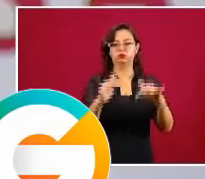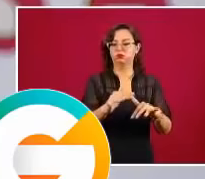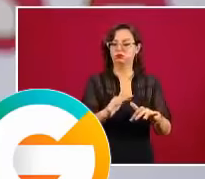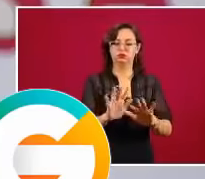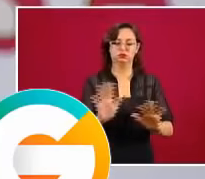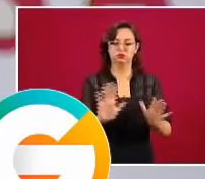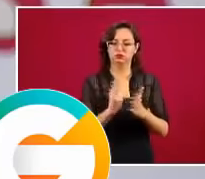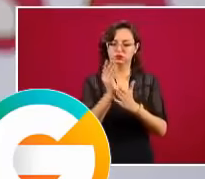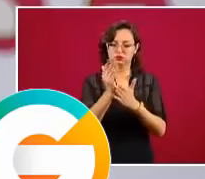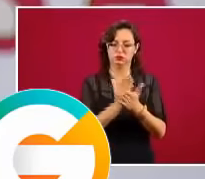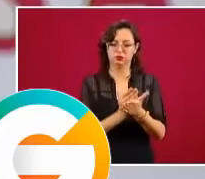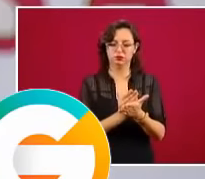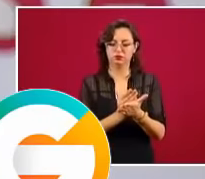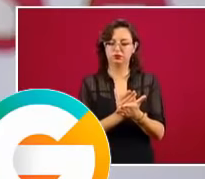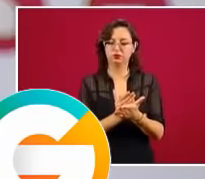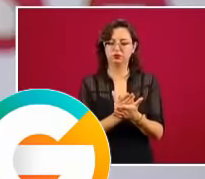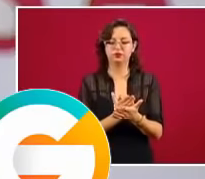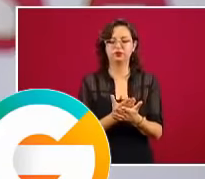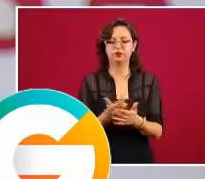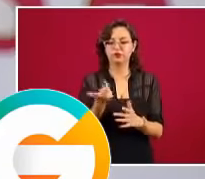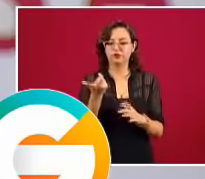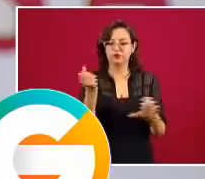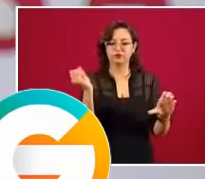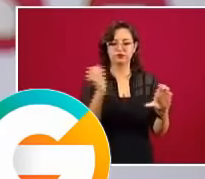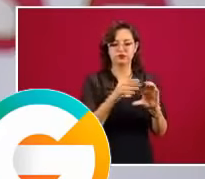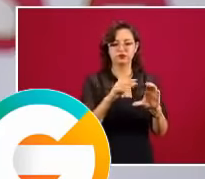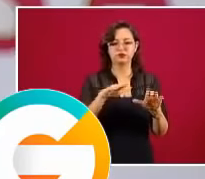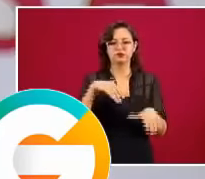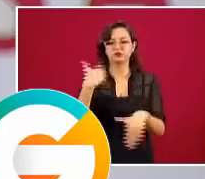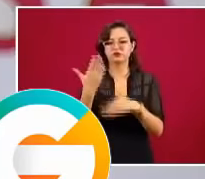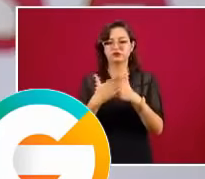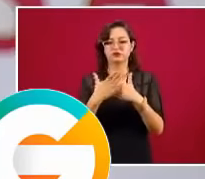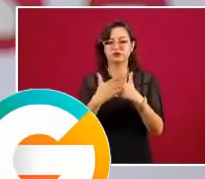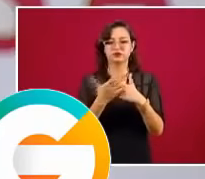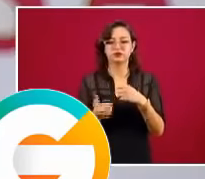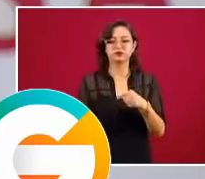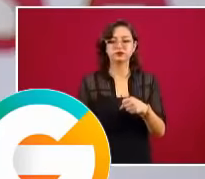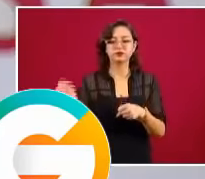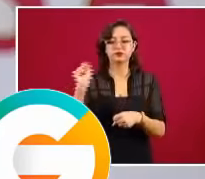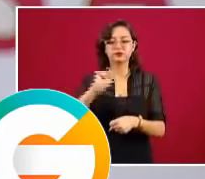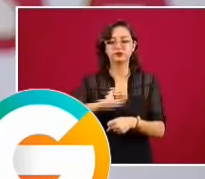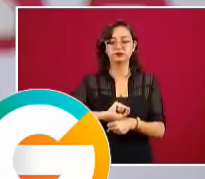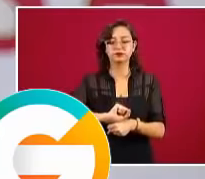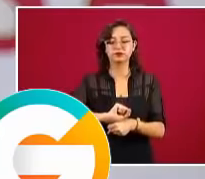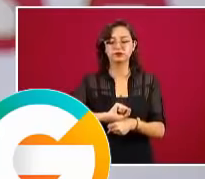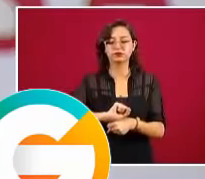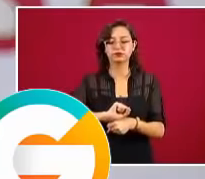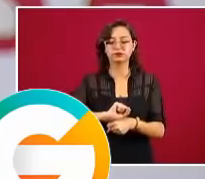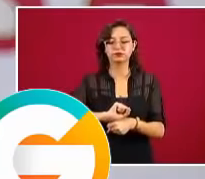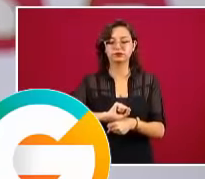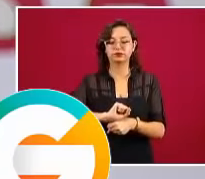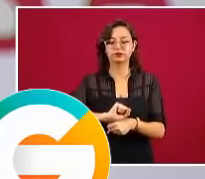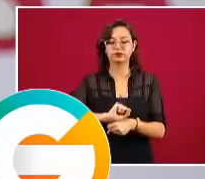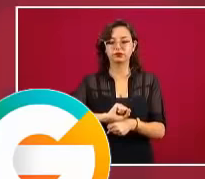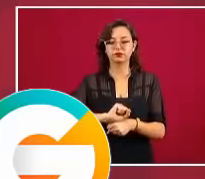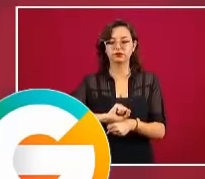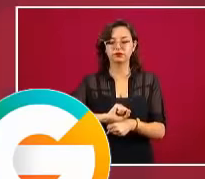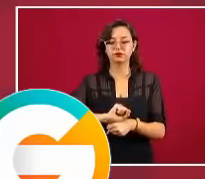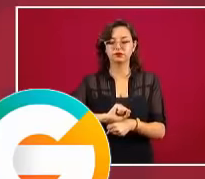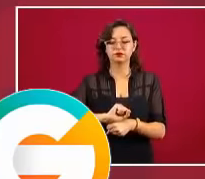bancarias. Ya la siguiente semana, que va a coincidir con la disminución